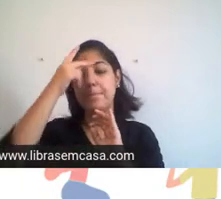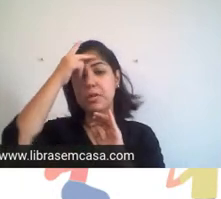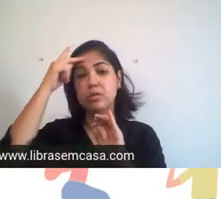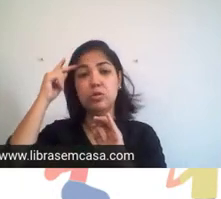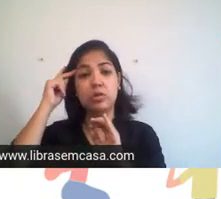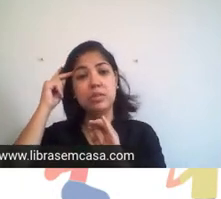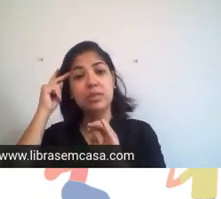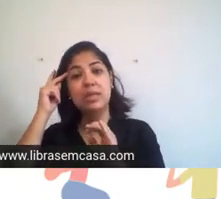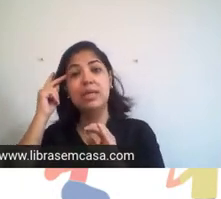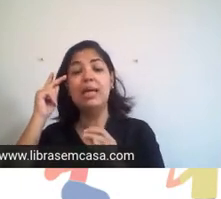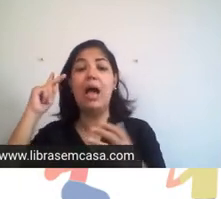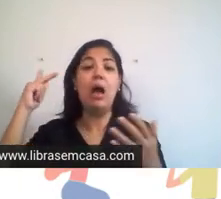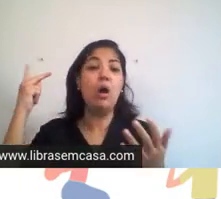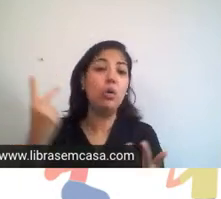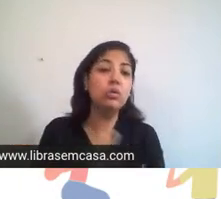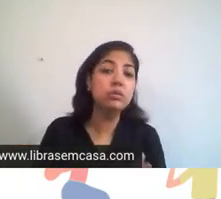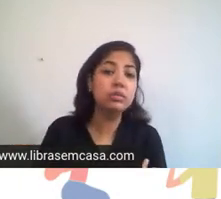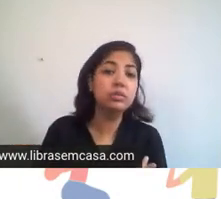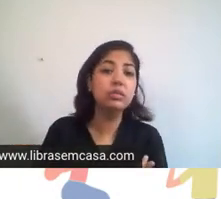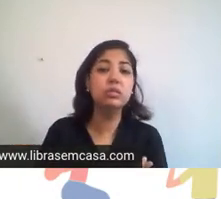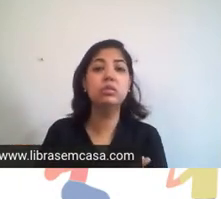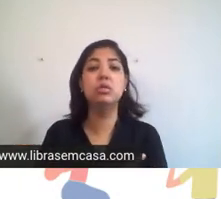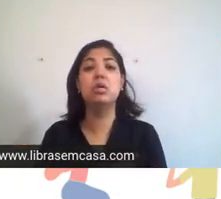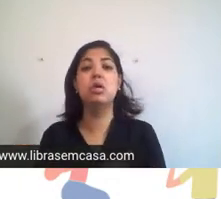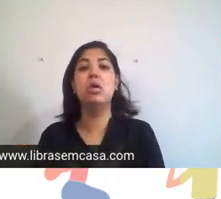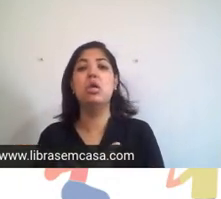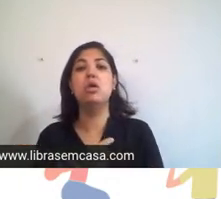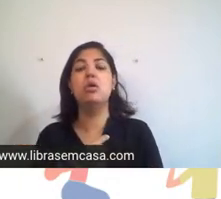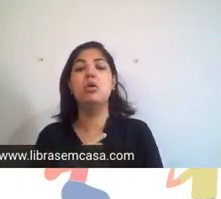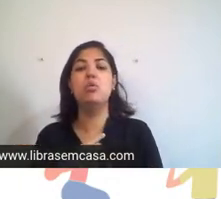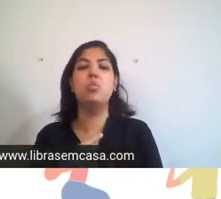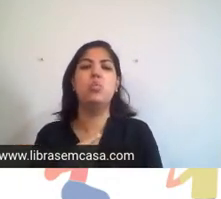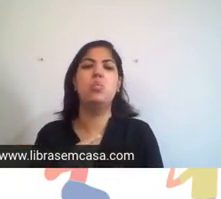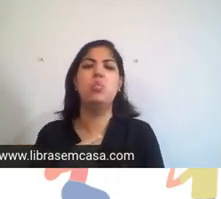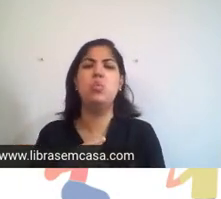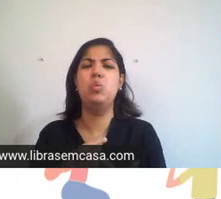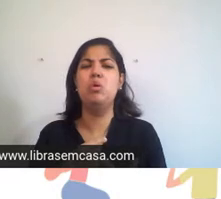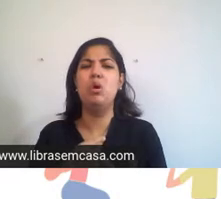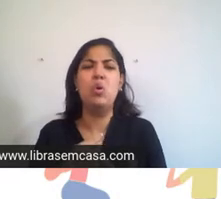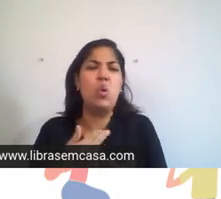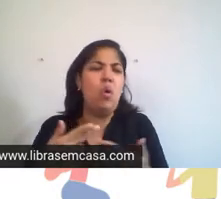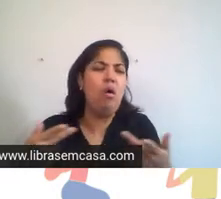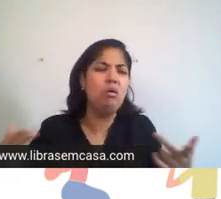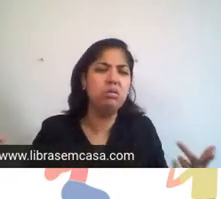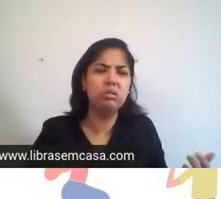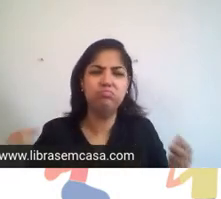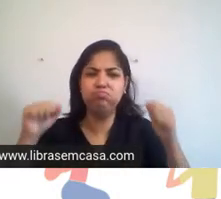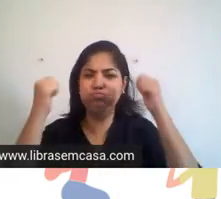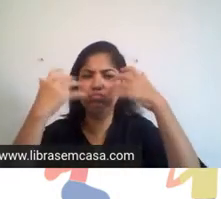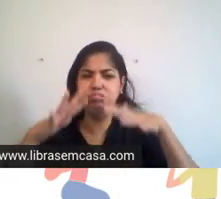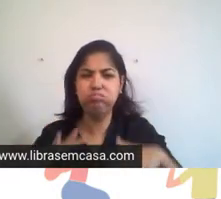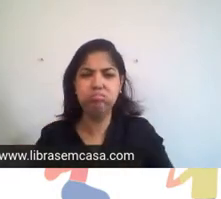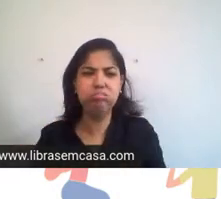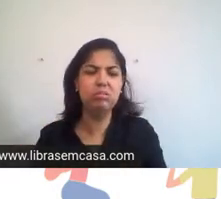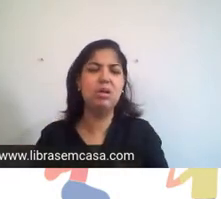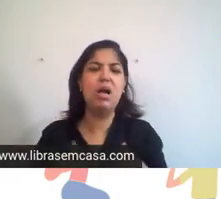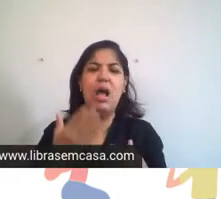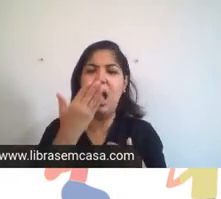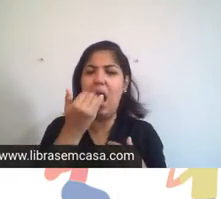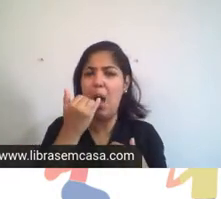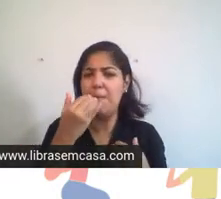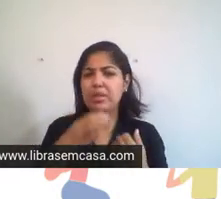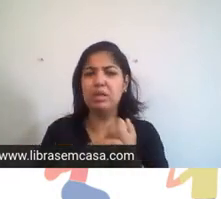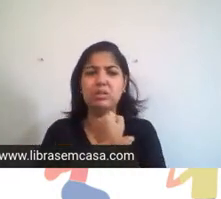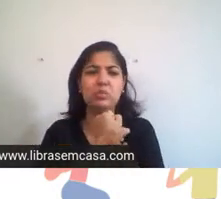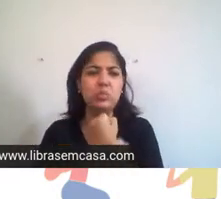o que ingresaron de repente a estos escenarios devastadores de inseguridad alimentaria que hay